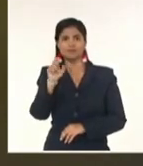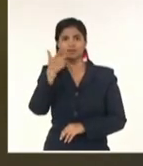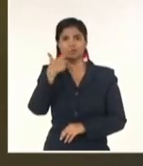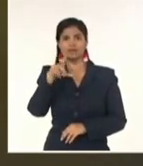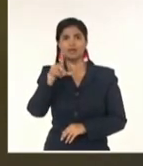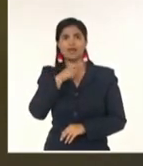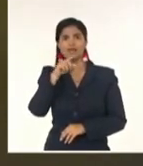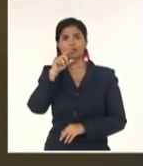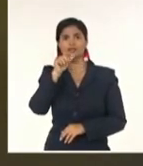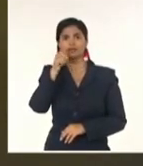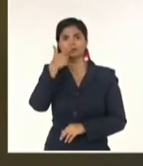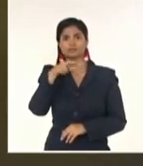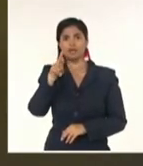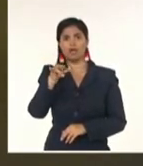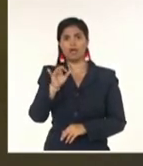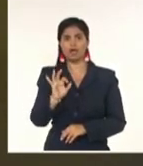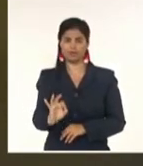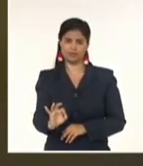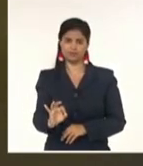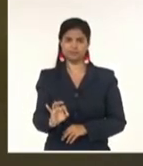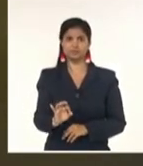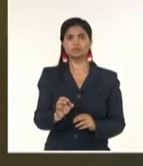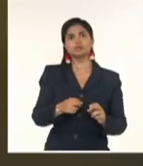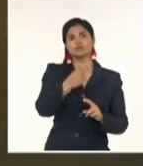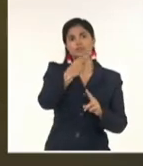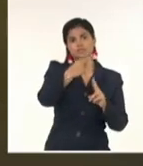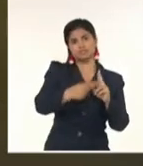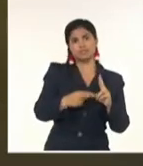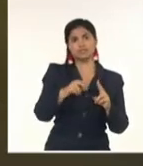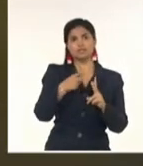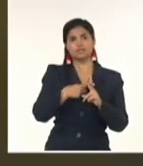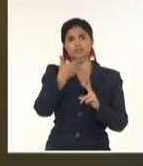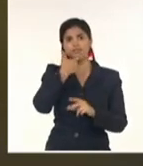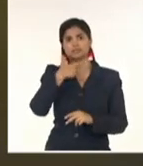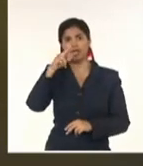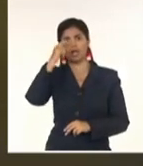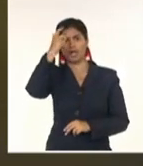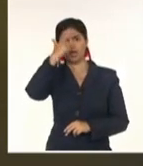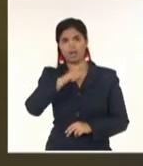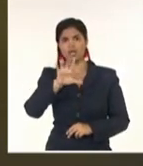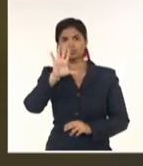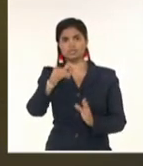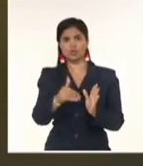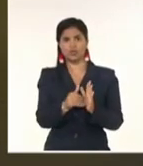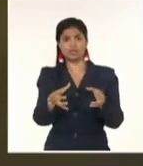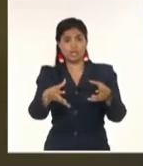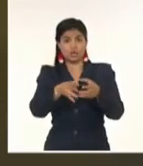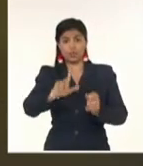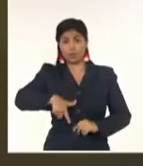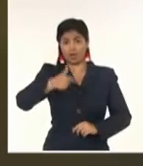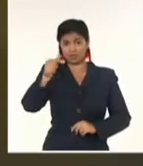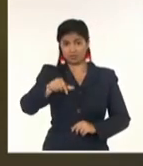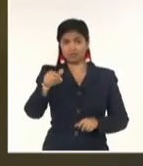sábado 25 a las 5 de la tarde y contará con la presencia de sus actores, equipo de realización y de su